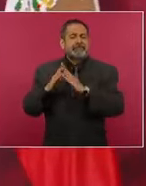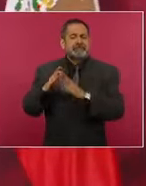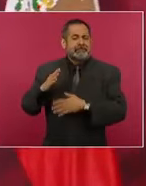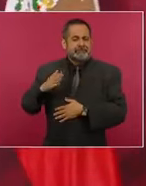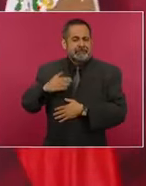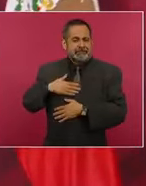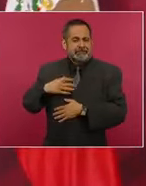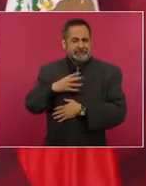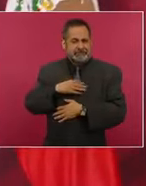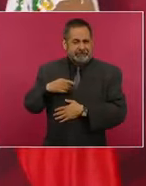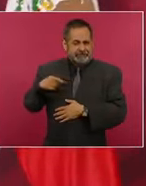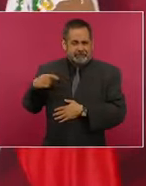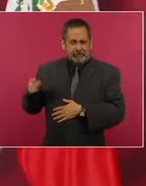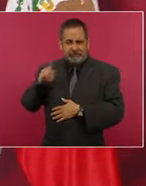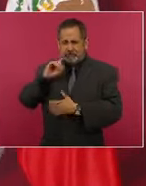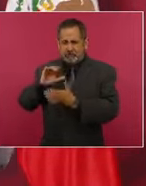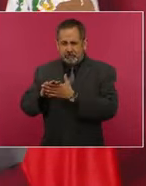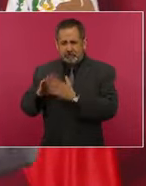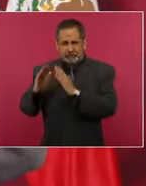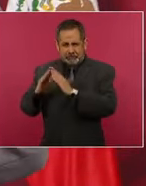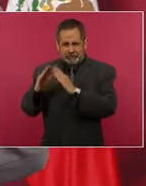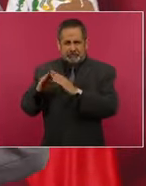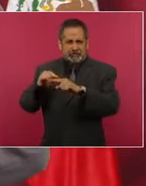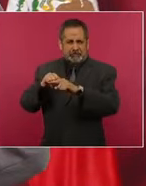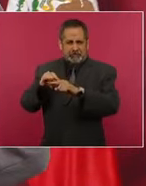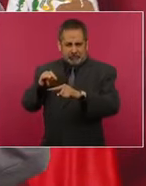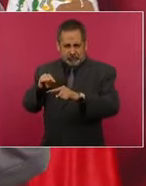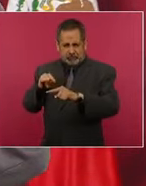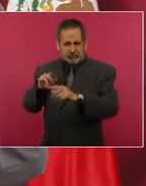José Ramón y su esposa y la alberca,